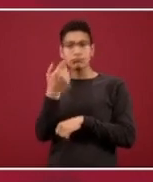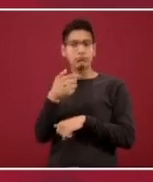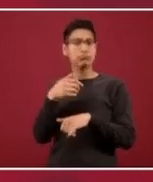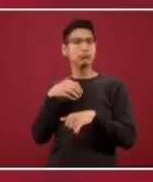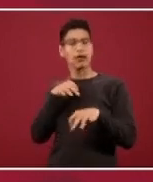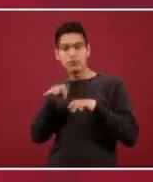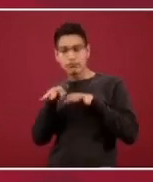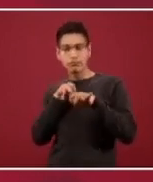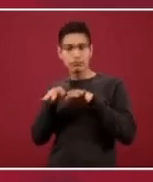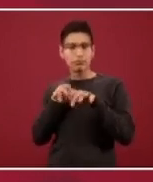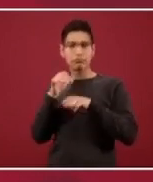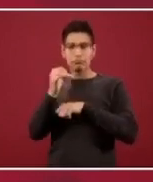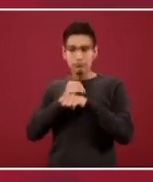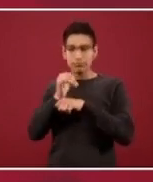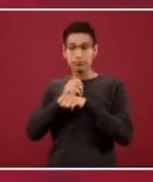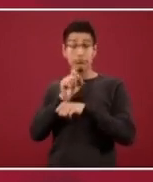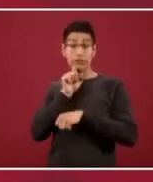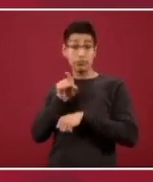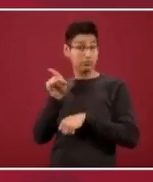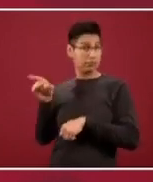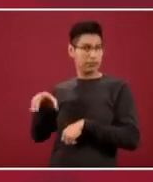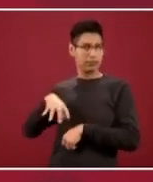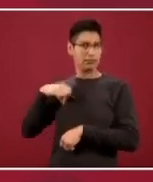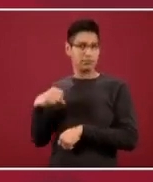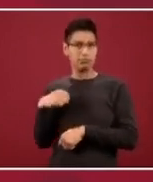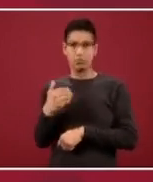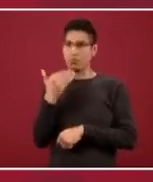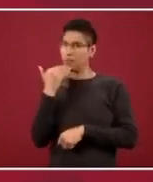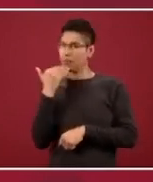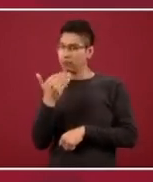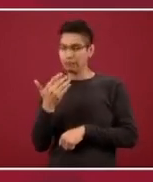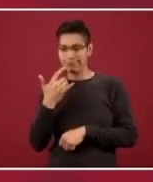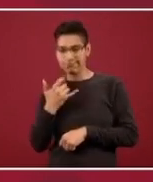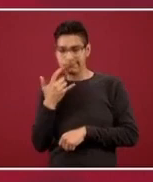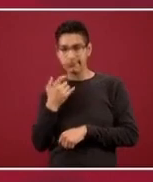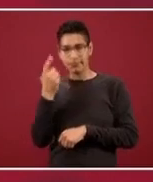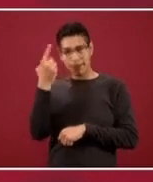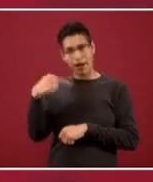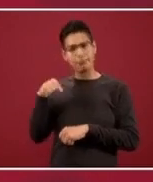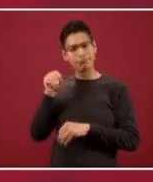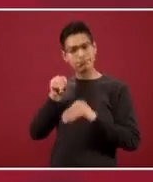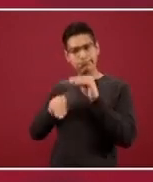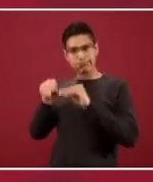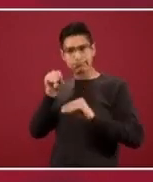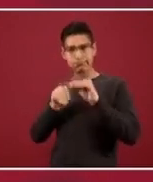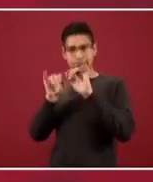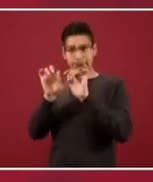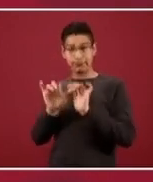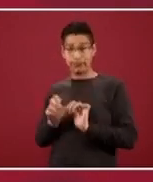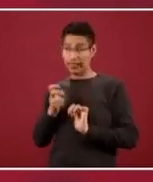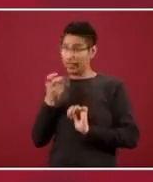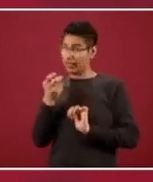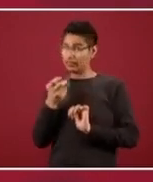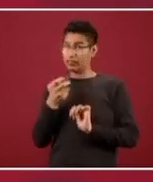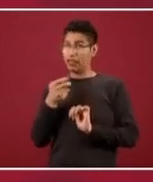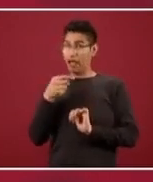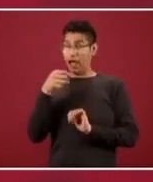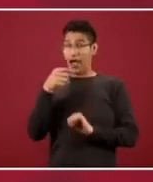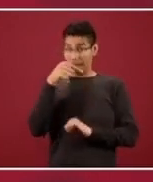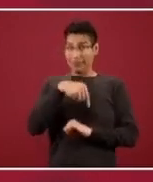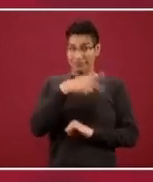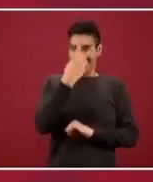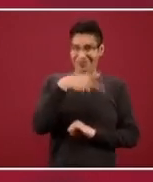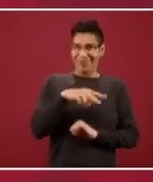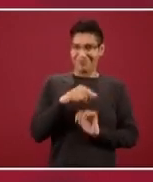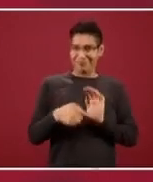y gracias a todo el trabajo que realizan todos los días es posible tener estos productos en nuestro país y es posible